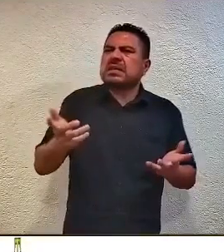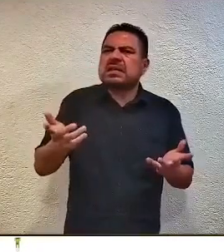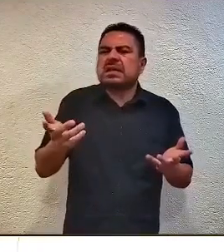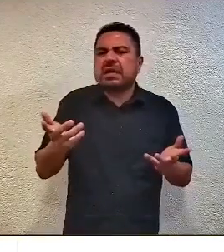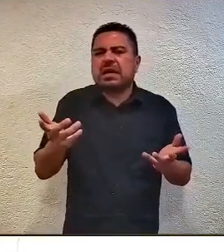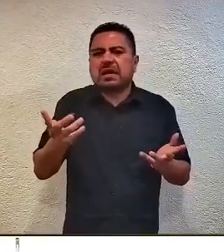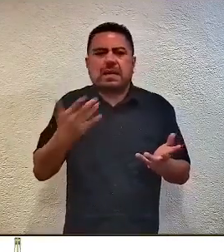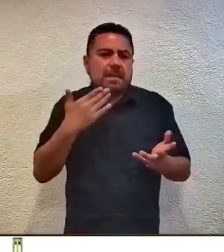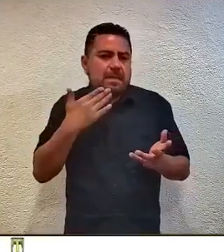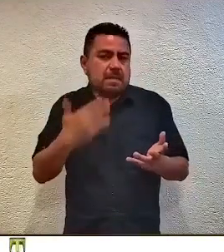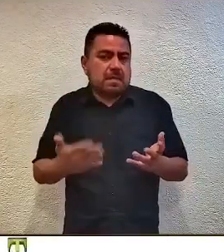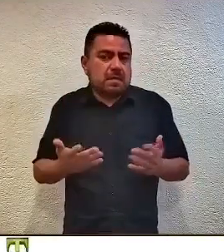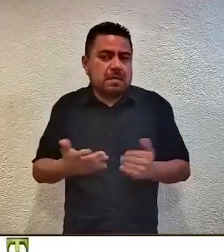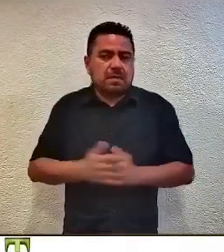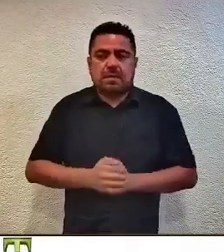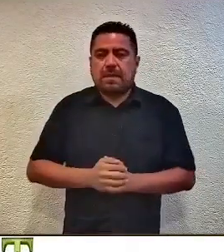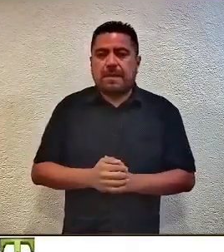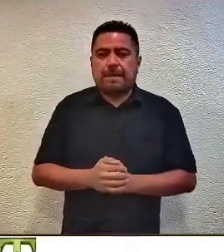lo adecuado.